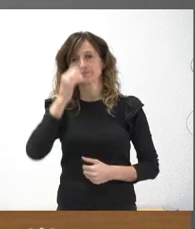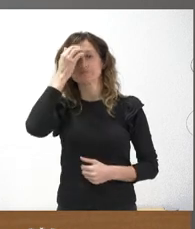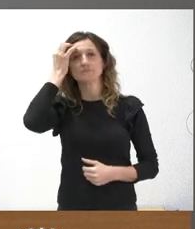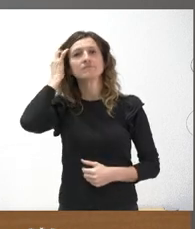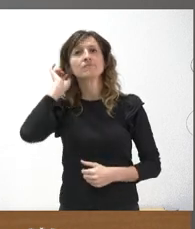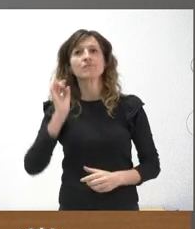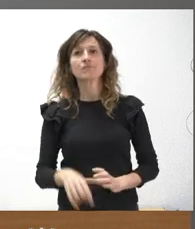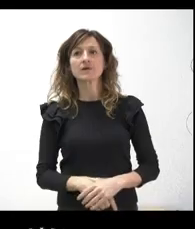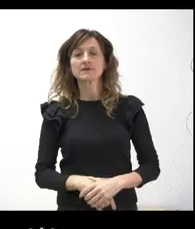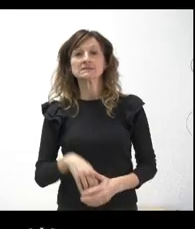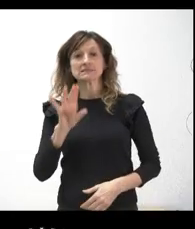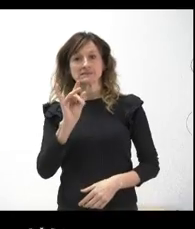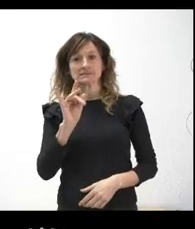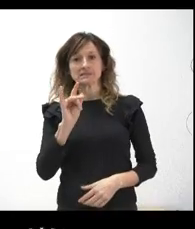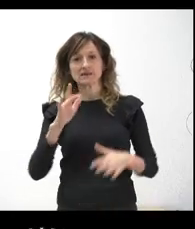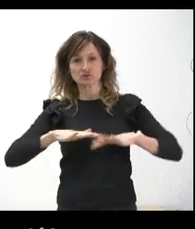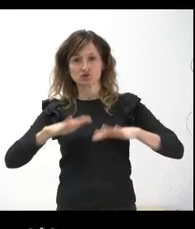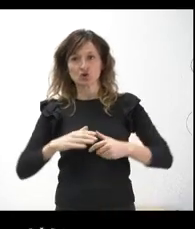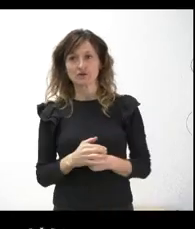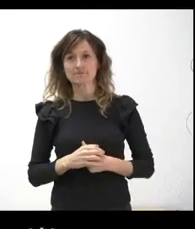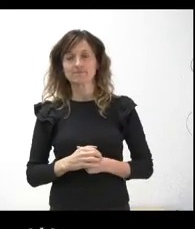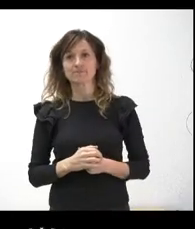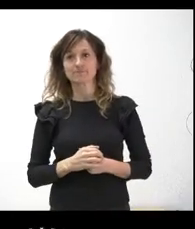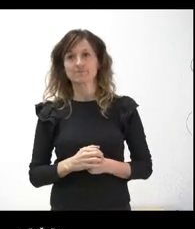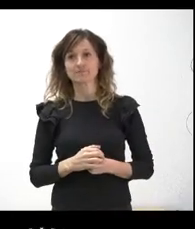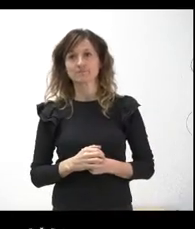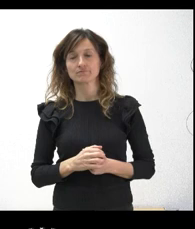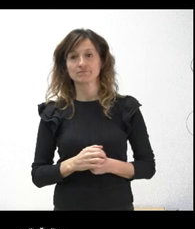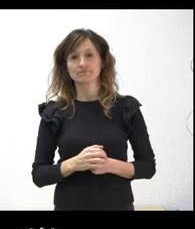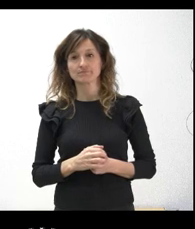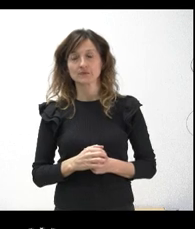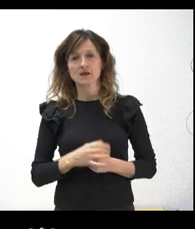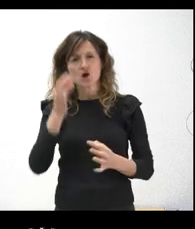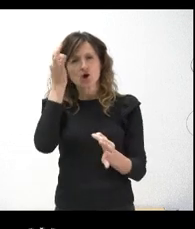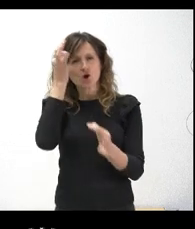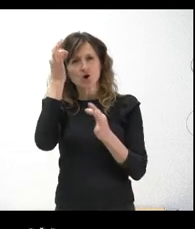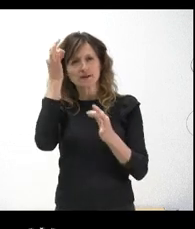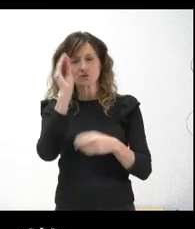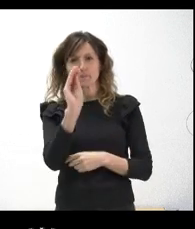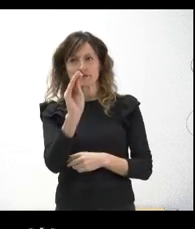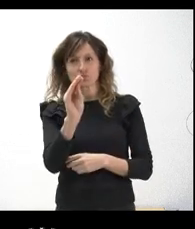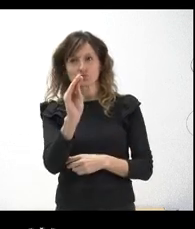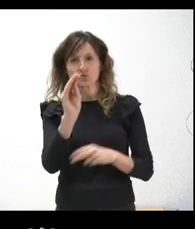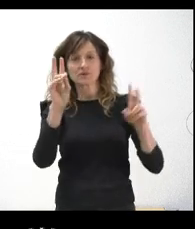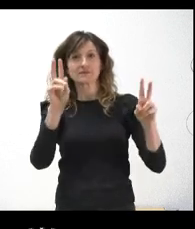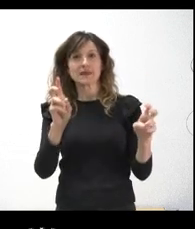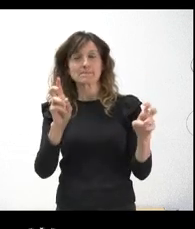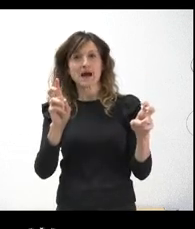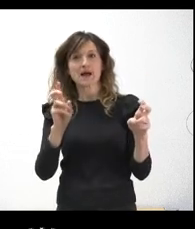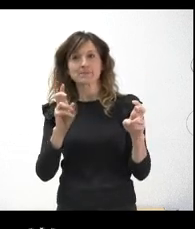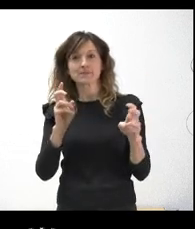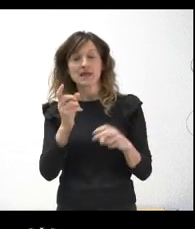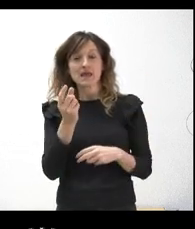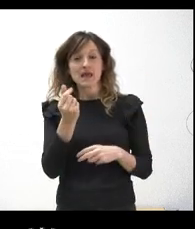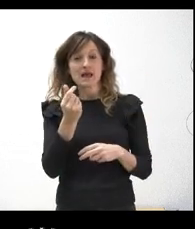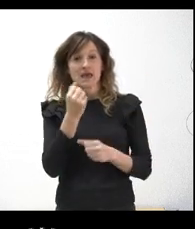Carlos Sí sí estoy creo eh más concretamente entonces en igualdad o sea con la cantidad